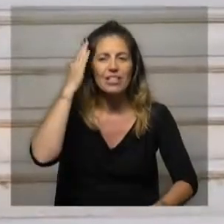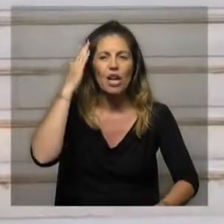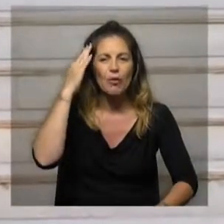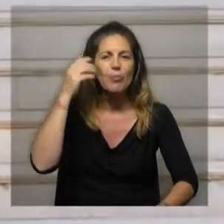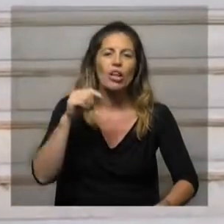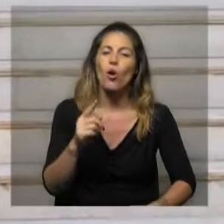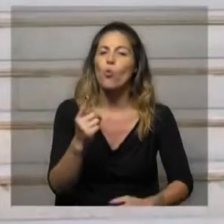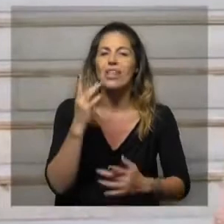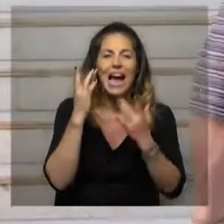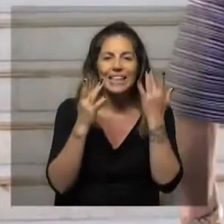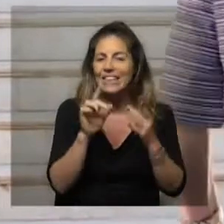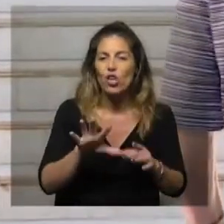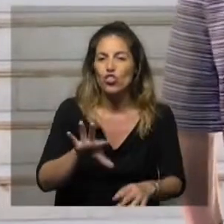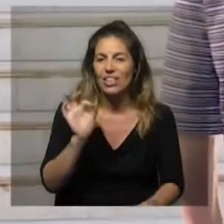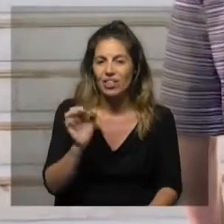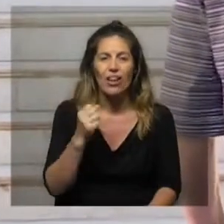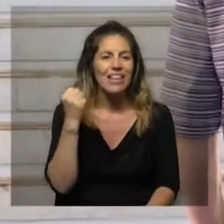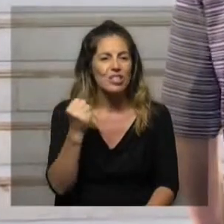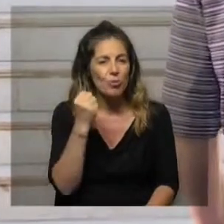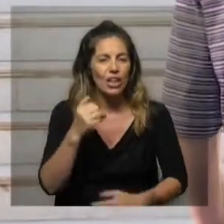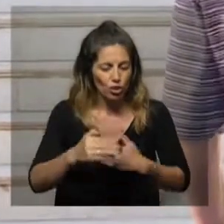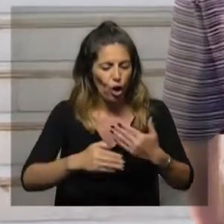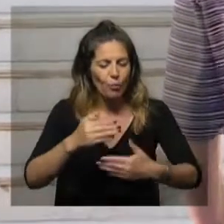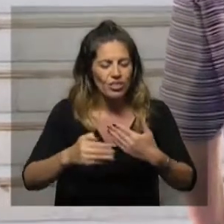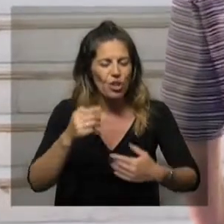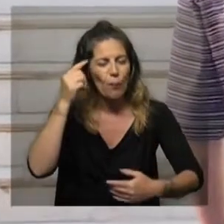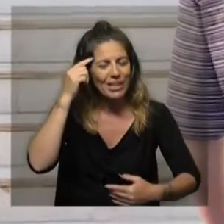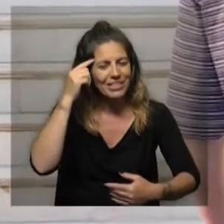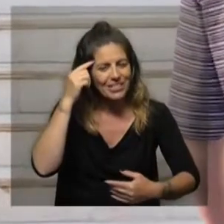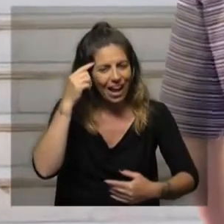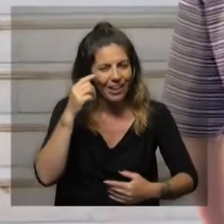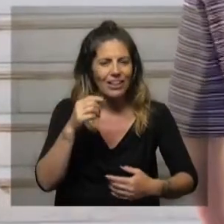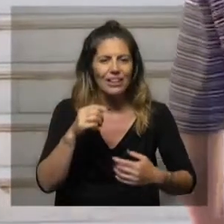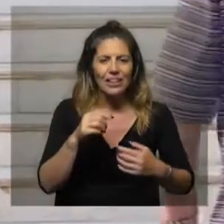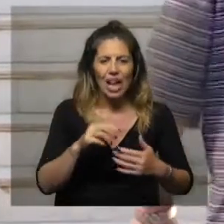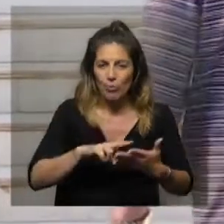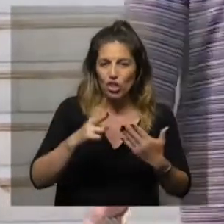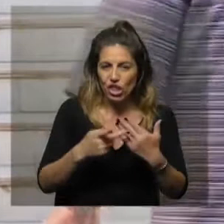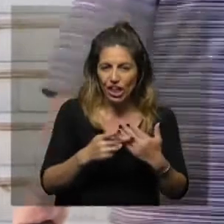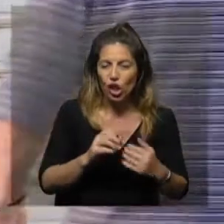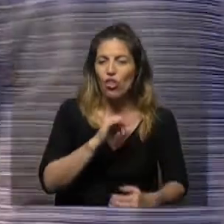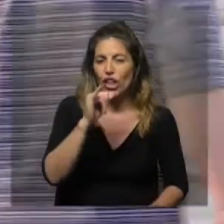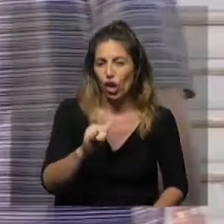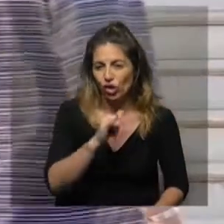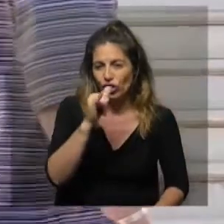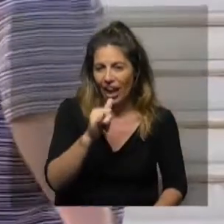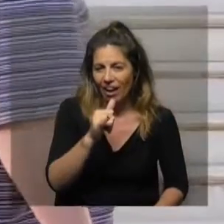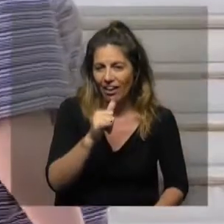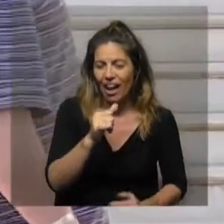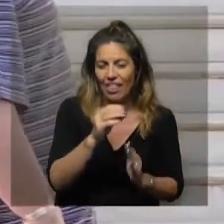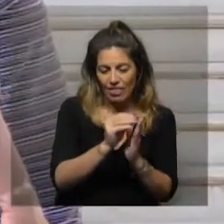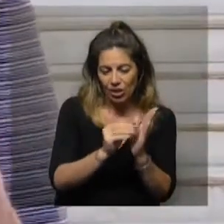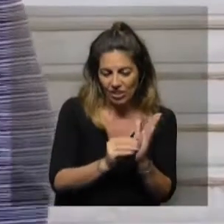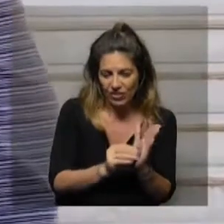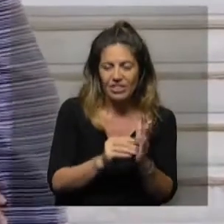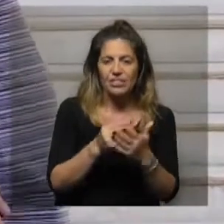uno artista no se ha seleccionado es importante todo el proceso de pensar la obra de contarla de escribirla de presentarse en una instancia de este tipo